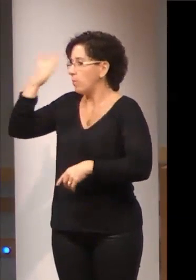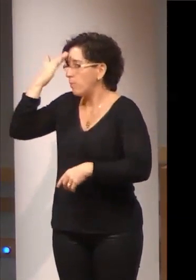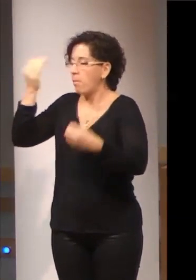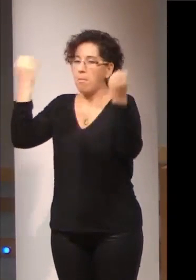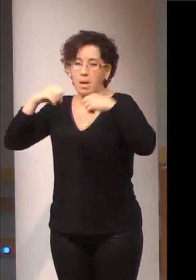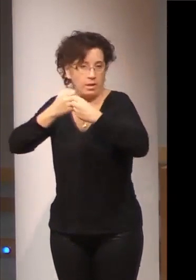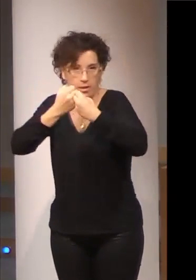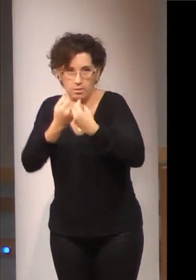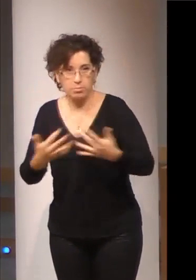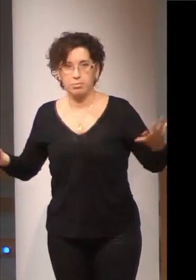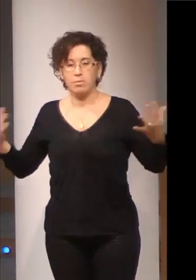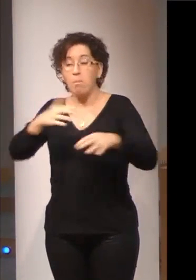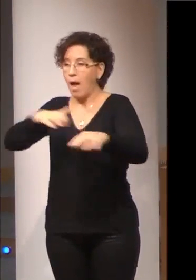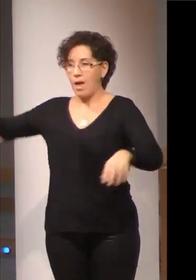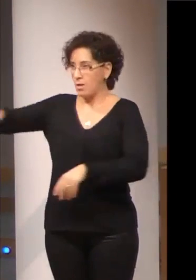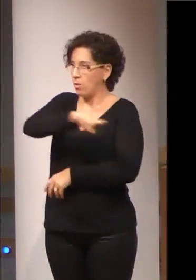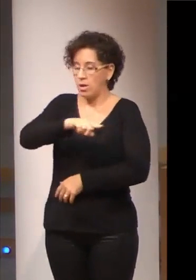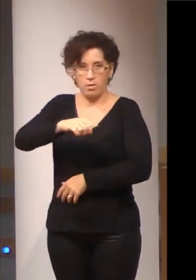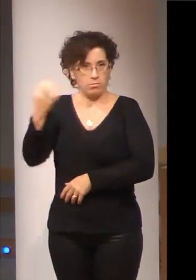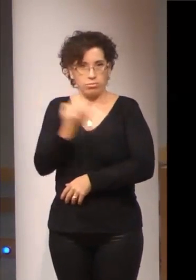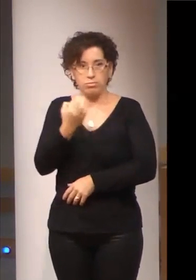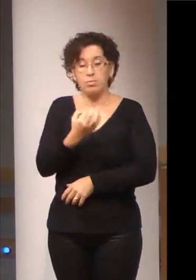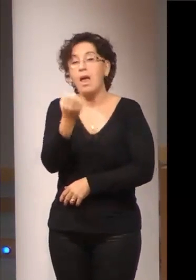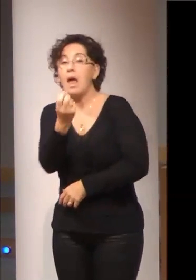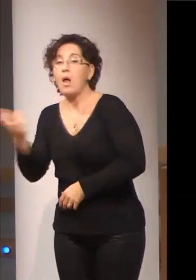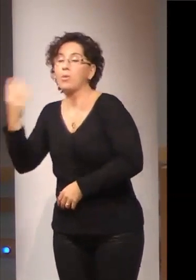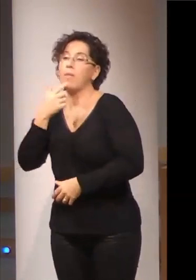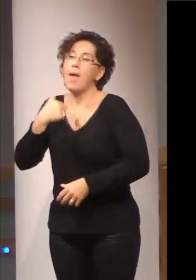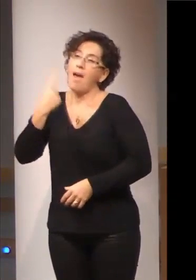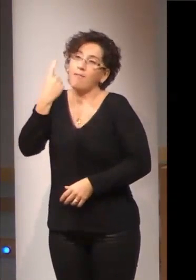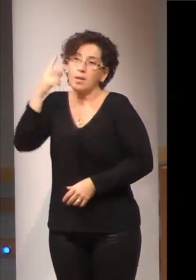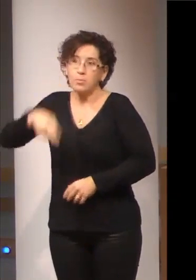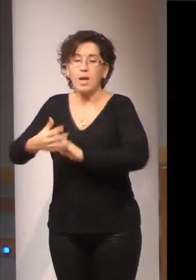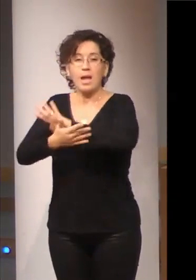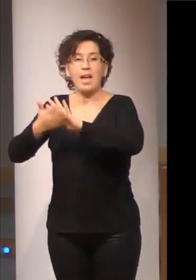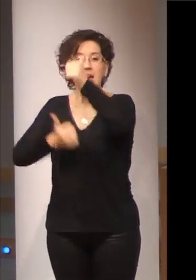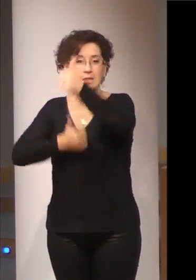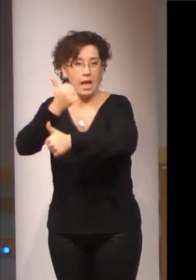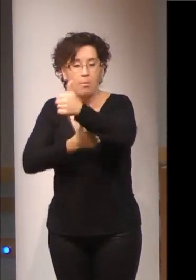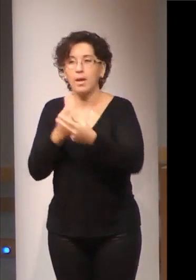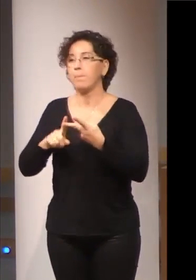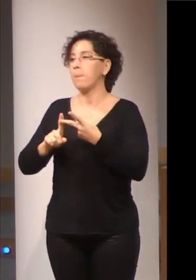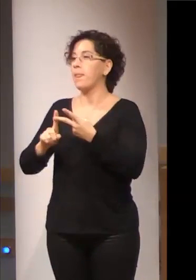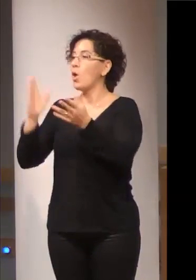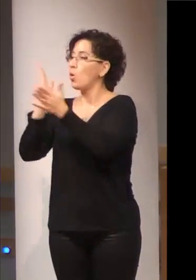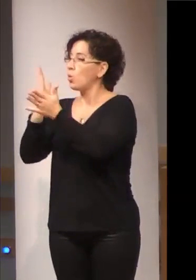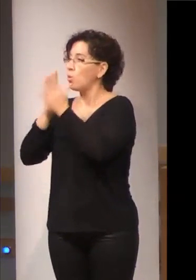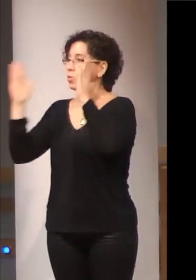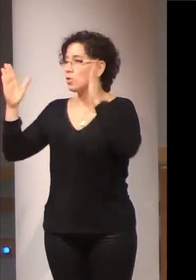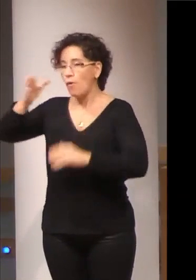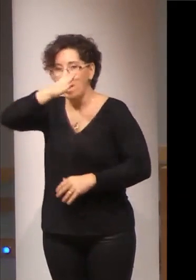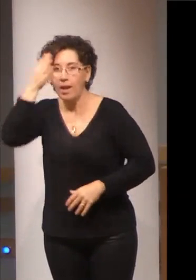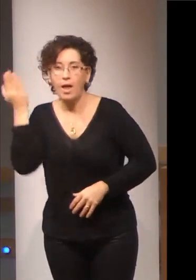Otros comentan que lo necesitan en los exámenes o en los cursos de verano y situaciones de